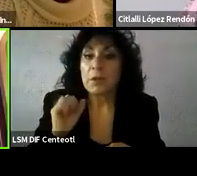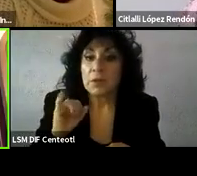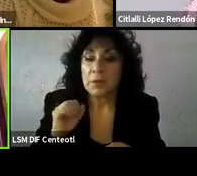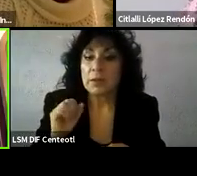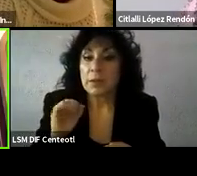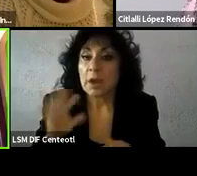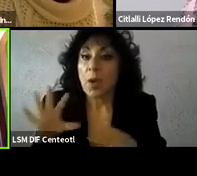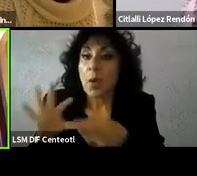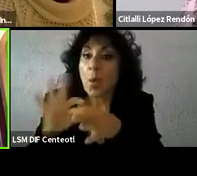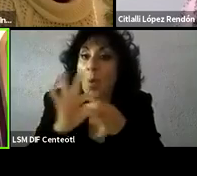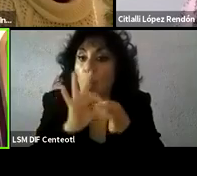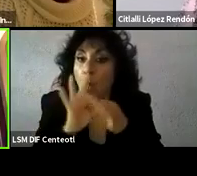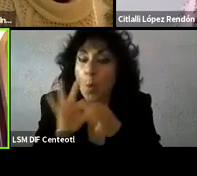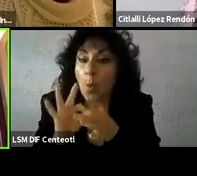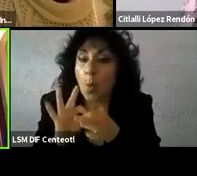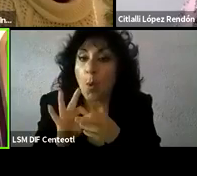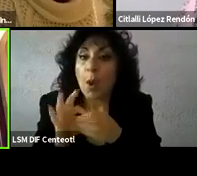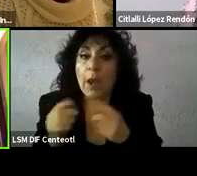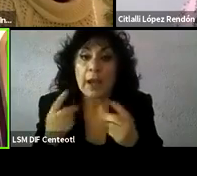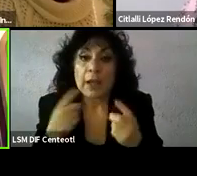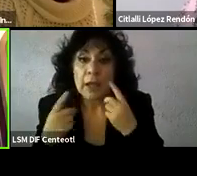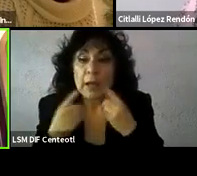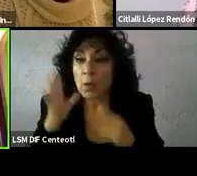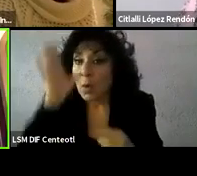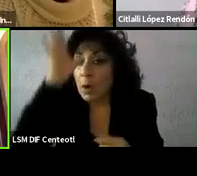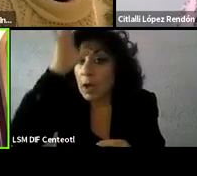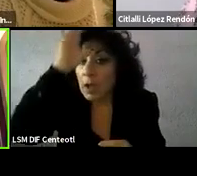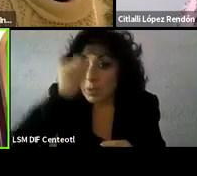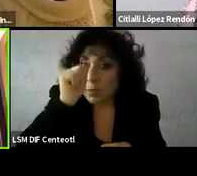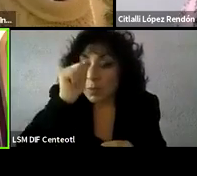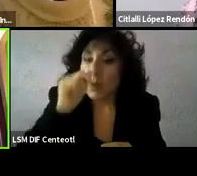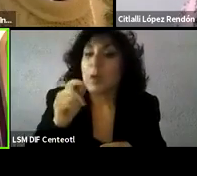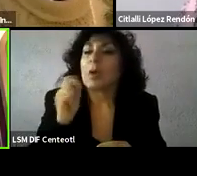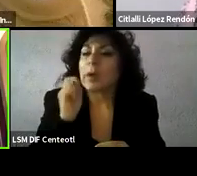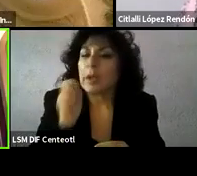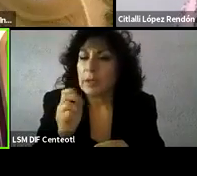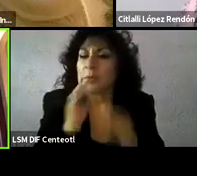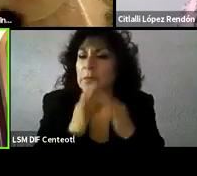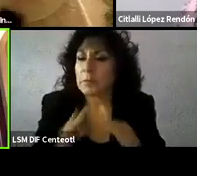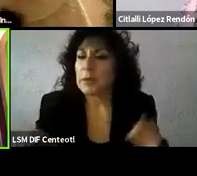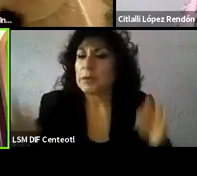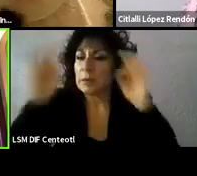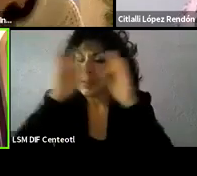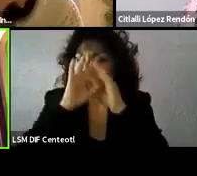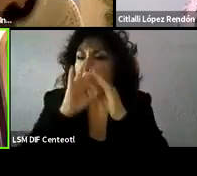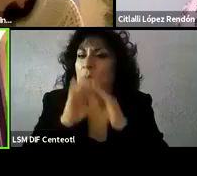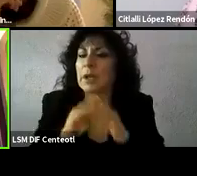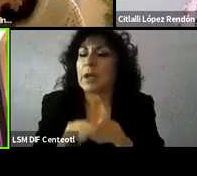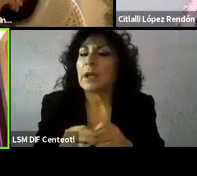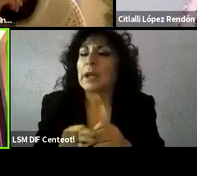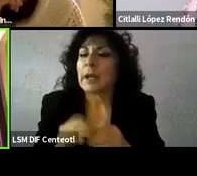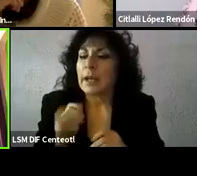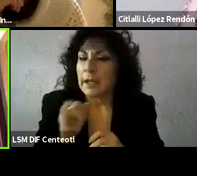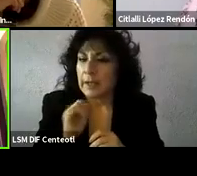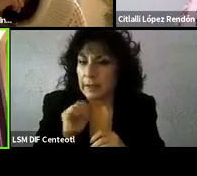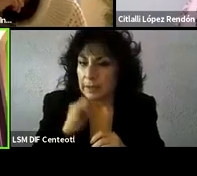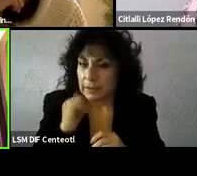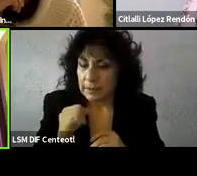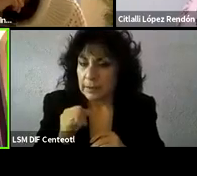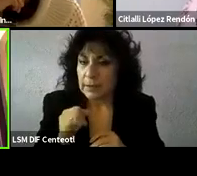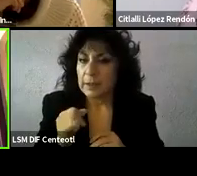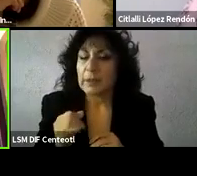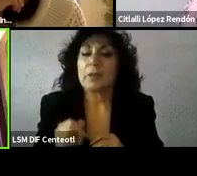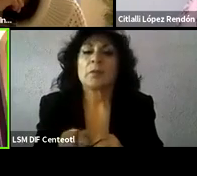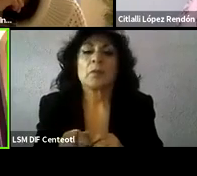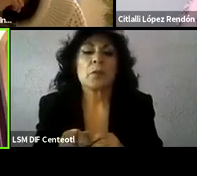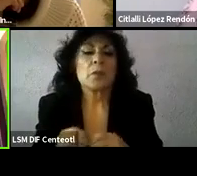dos partes, o las partes en conflicto, para poder hacer una nueva relación en función de lo que estamos en común, ¿no?